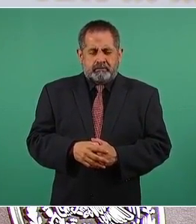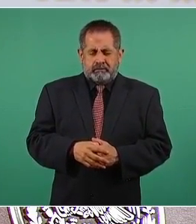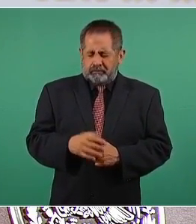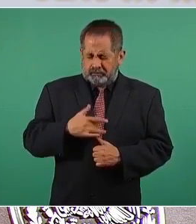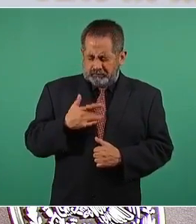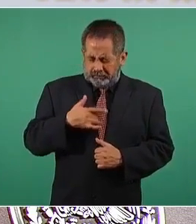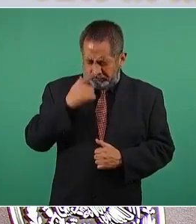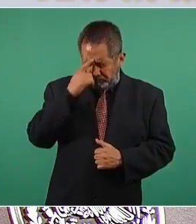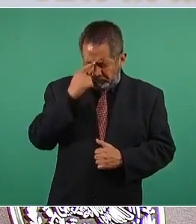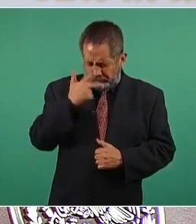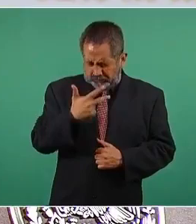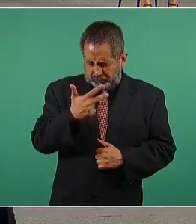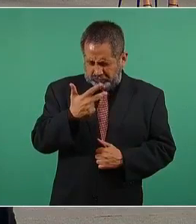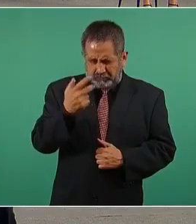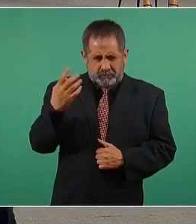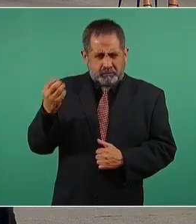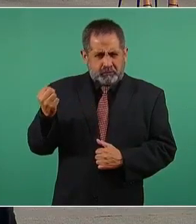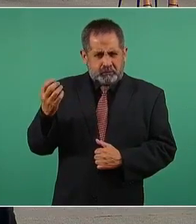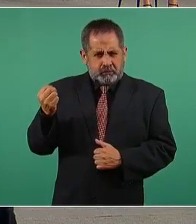8, 9.